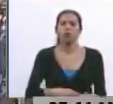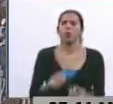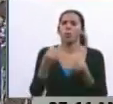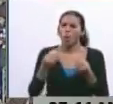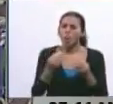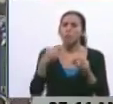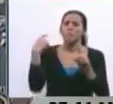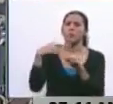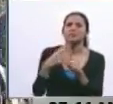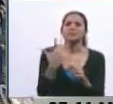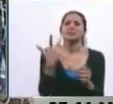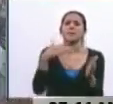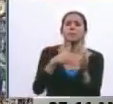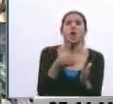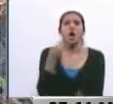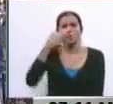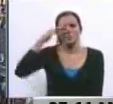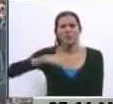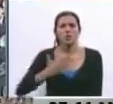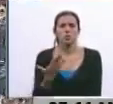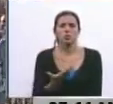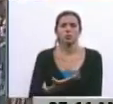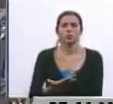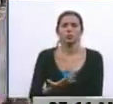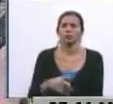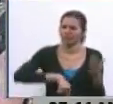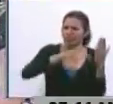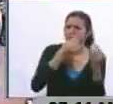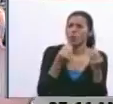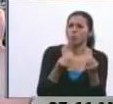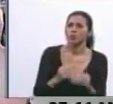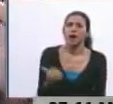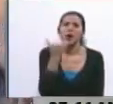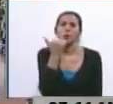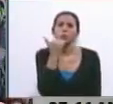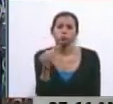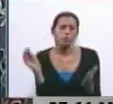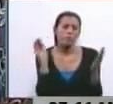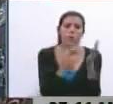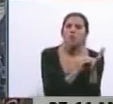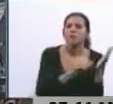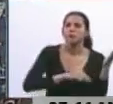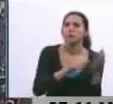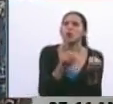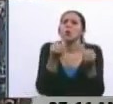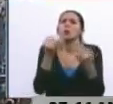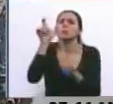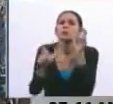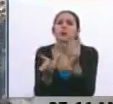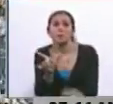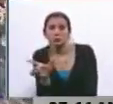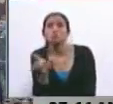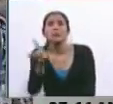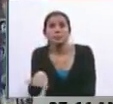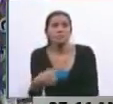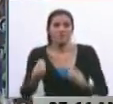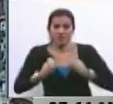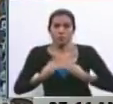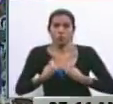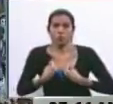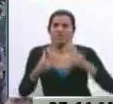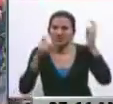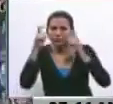3.000 jóvenes firmaron? ¿Y cómo fue eso de la usurpación de firma? ¿Cuántos militantes del PSV les usurparon